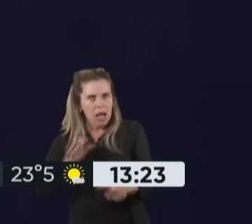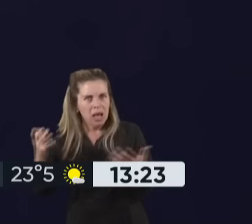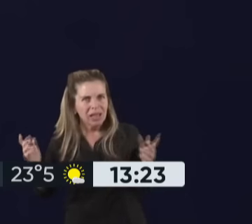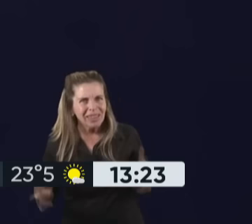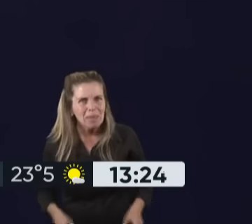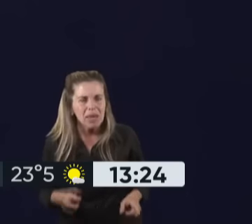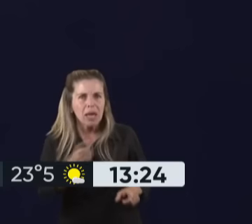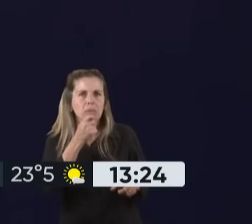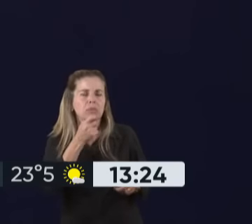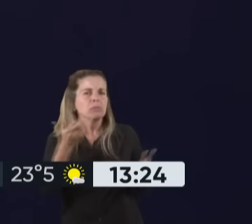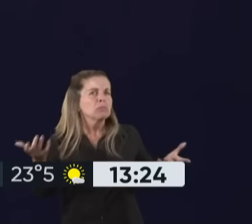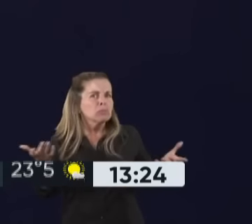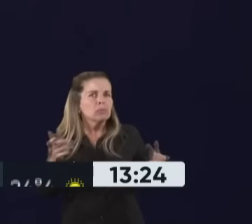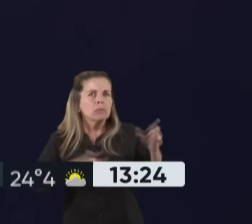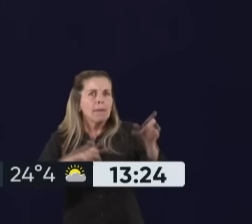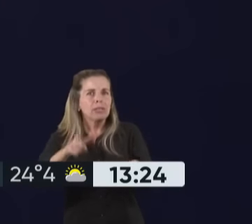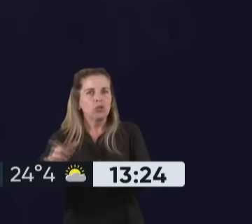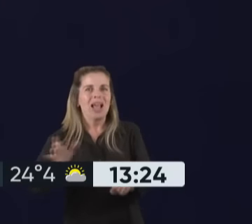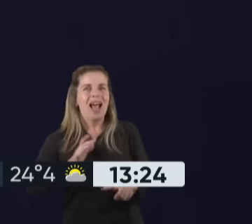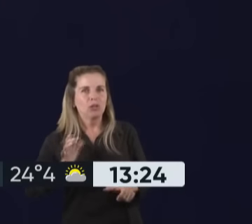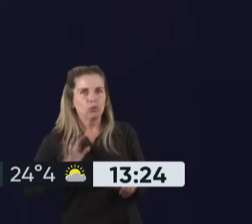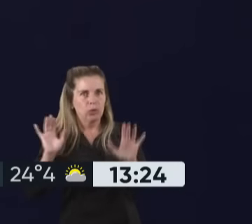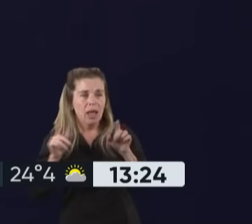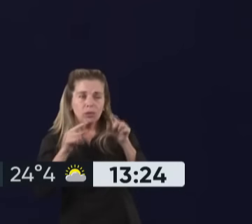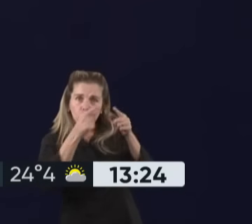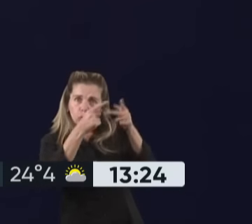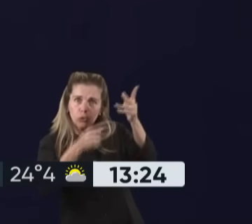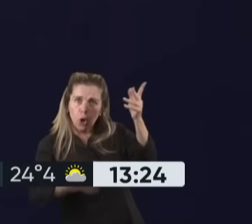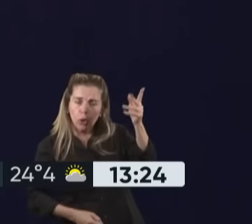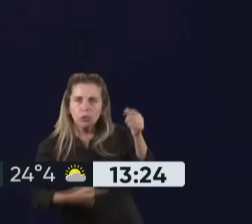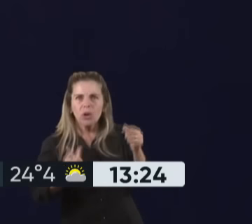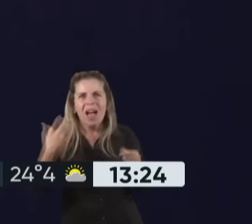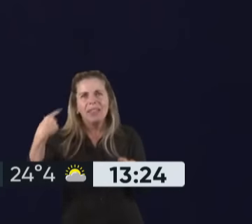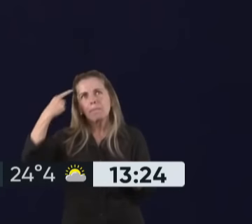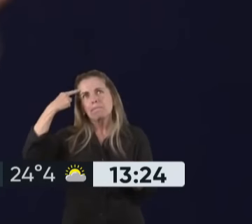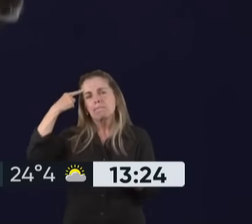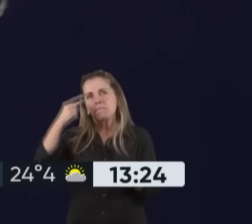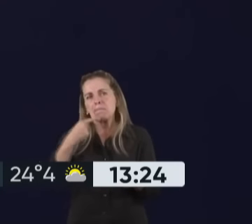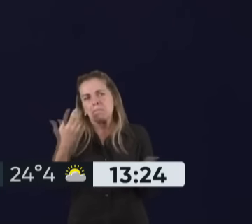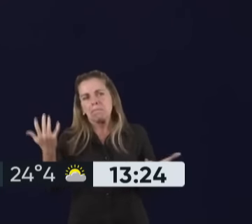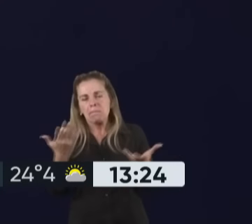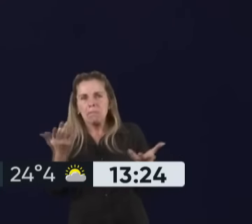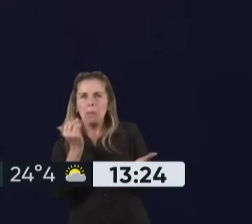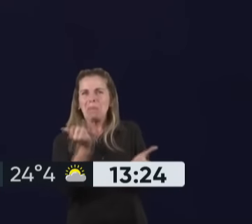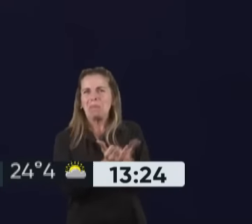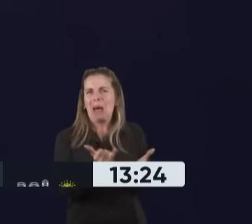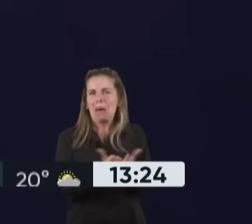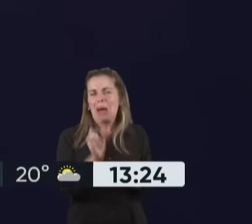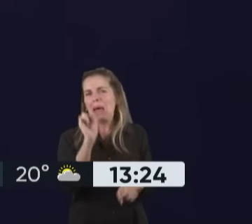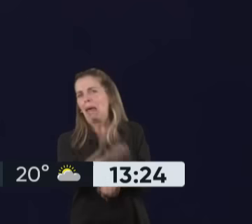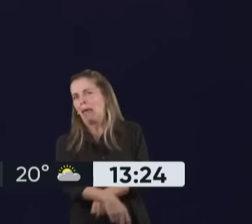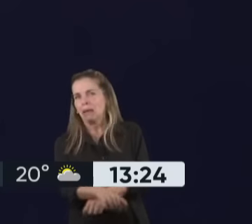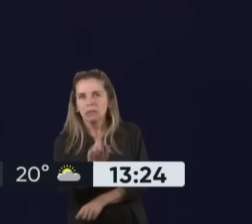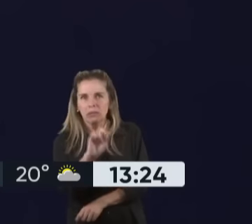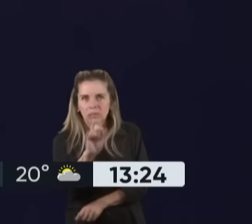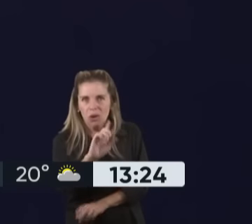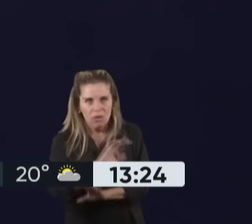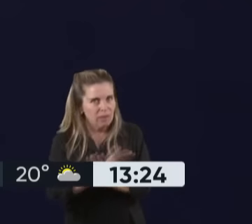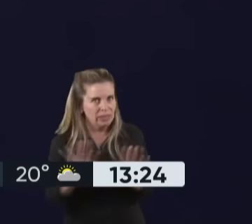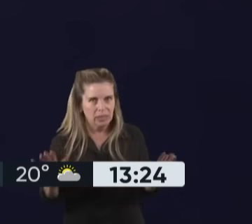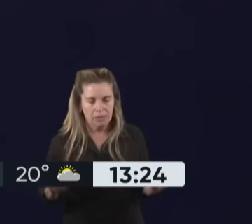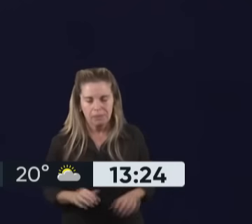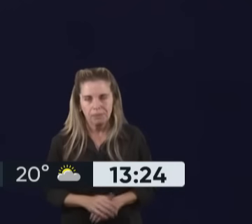tiene pánico. Entonces, todo este tipo de cosas que parecían que las dejamos pasar y nadie tenía condena, se